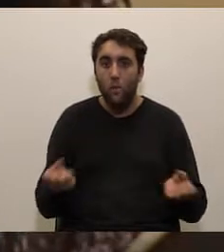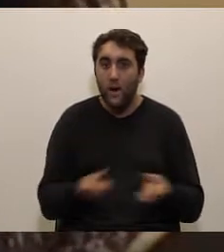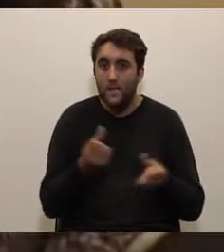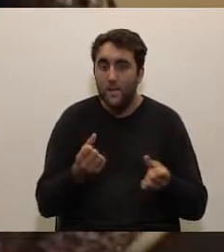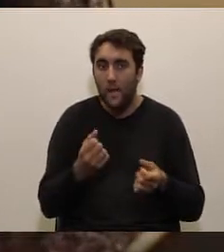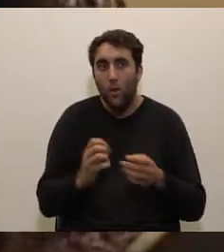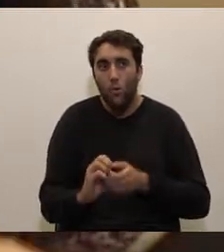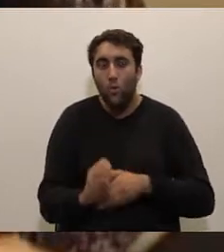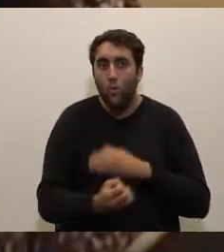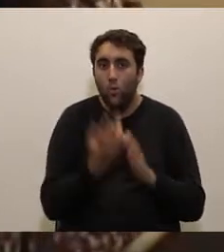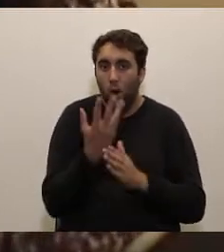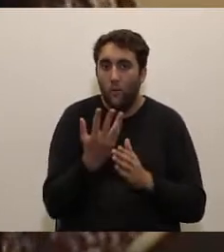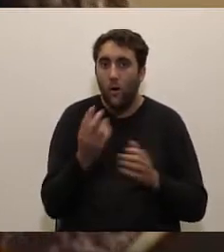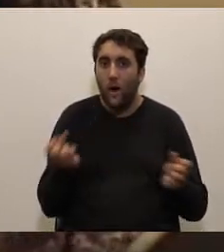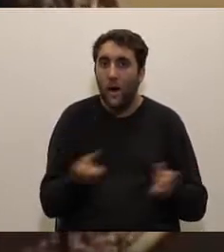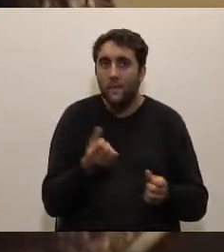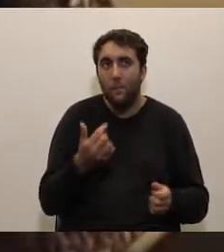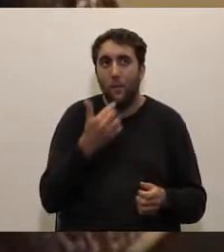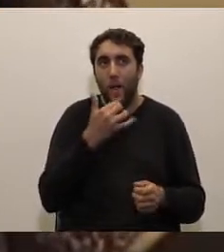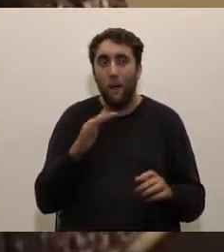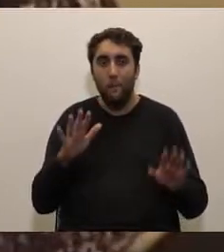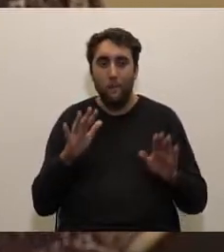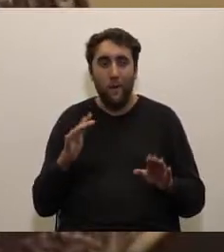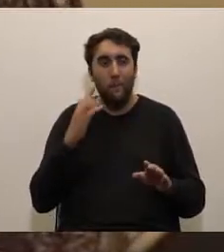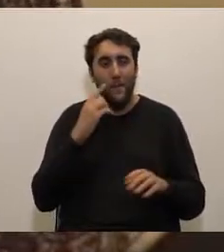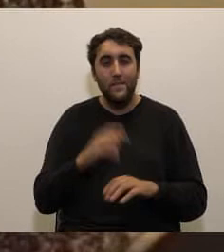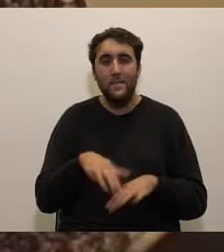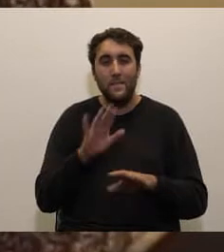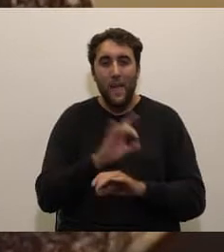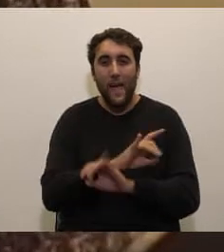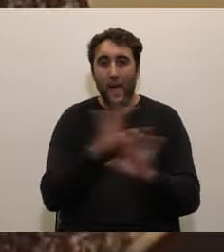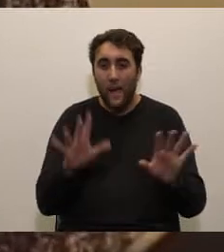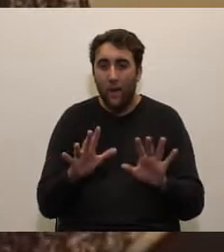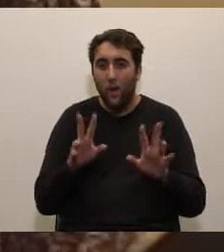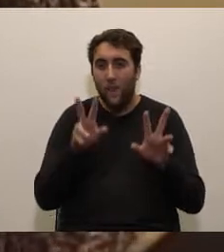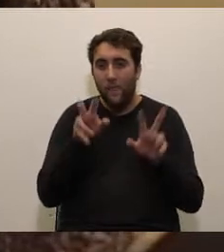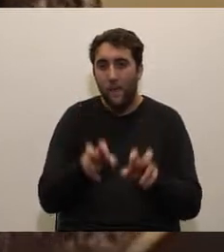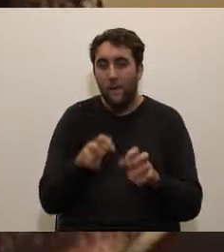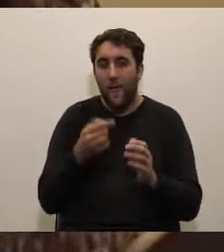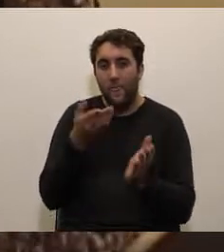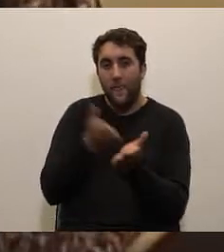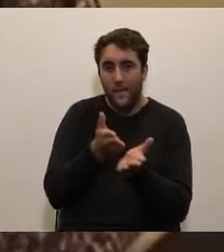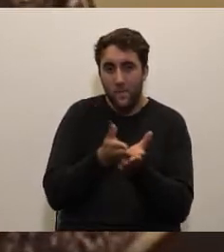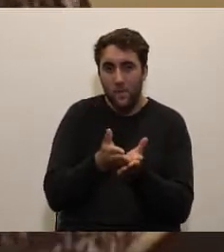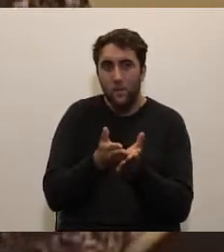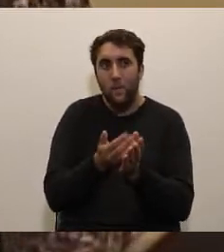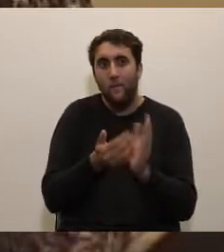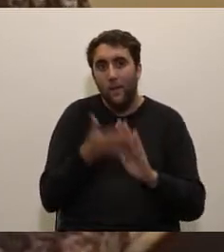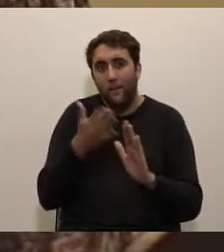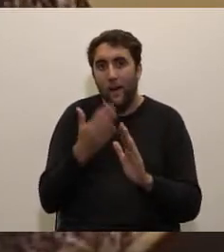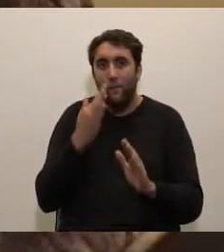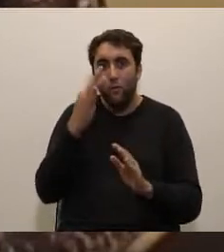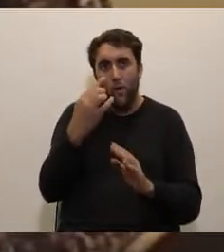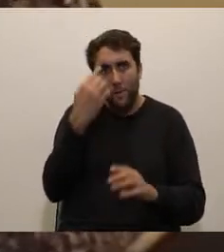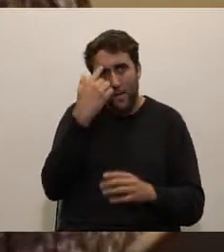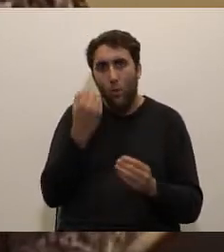redefiniendo o se van haciendo también más claros los derechos que queremos incorporar en esta agenda,